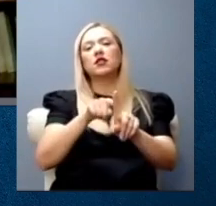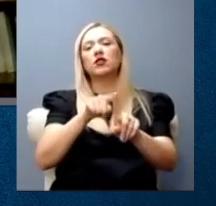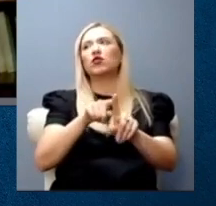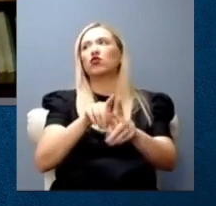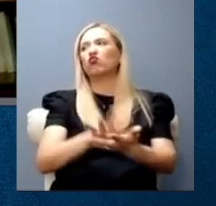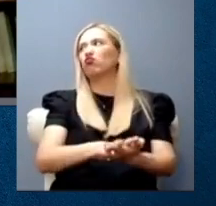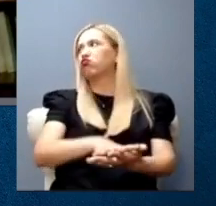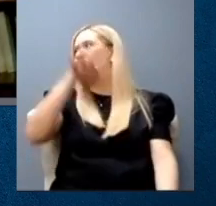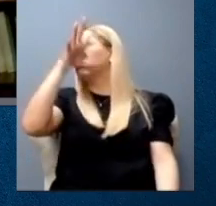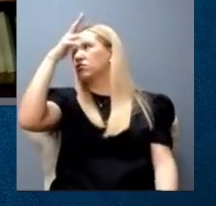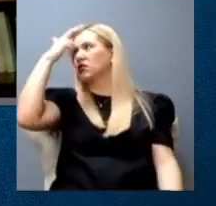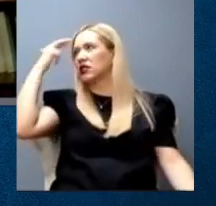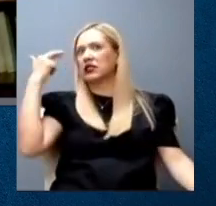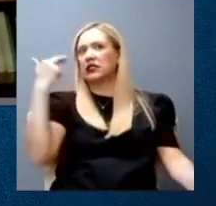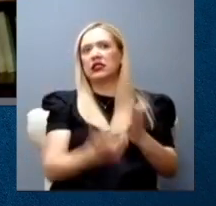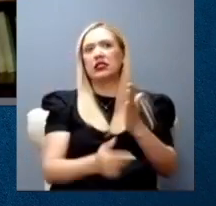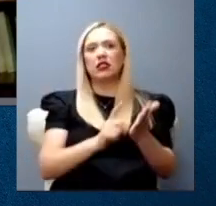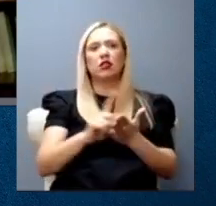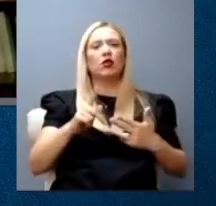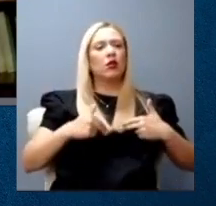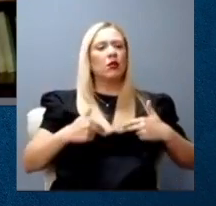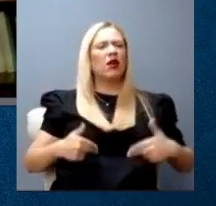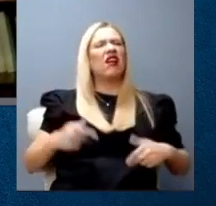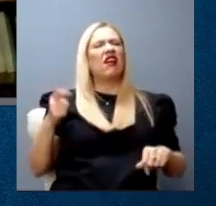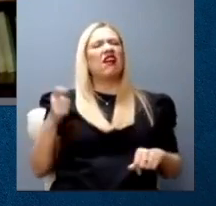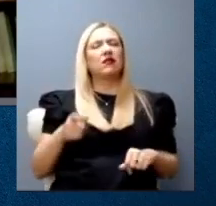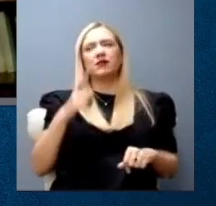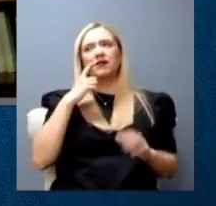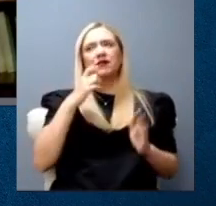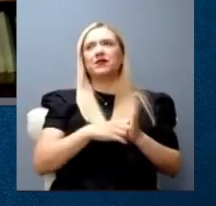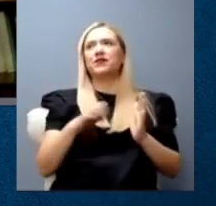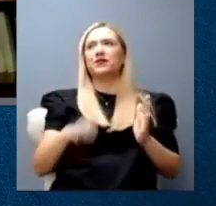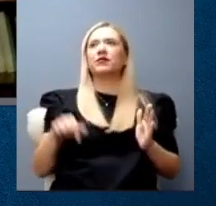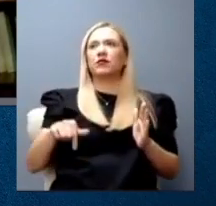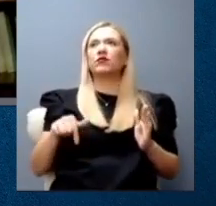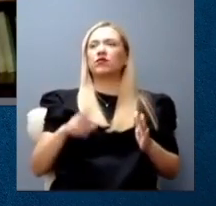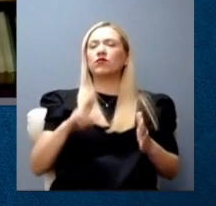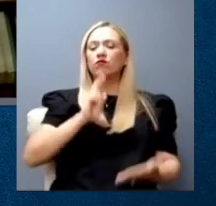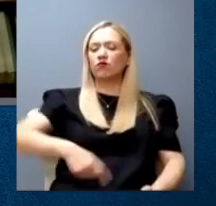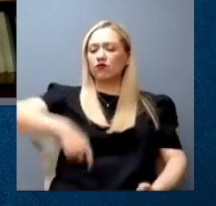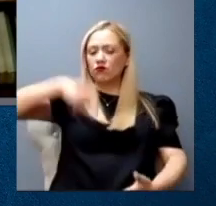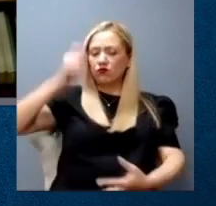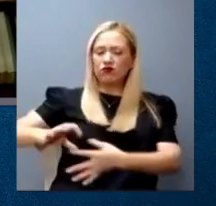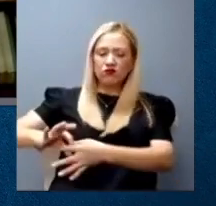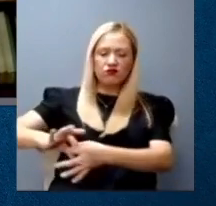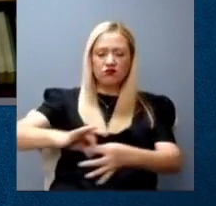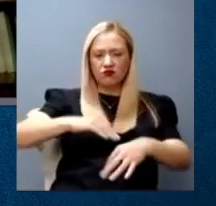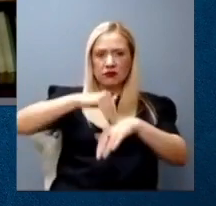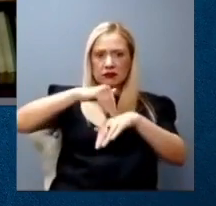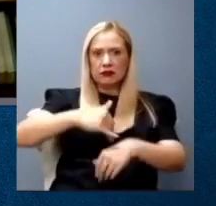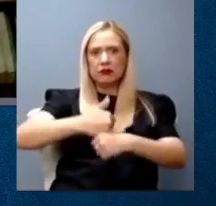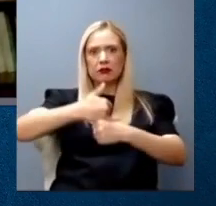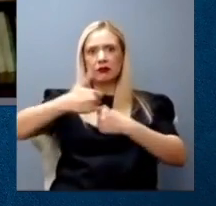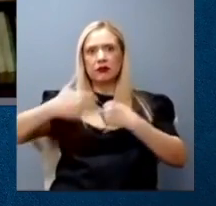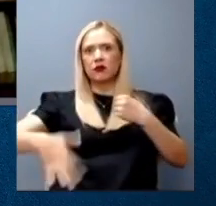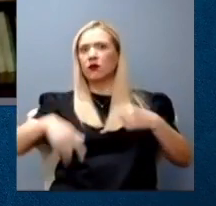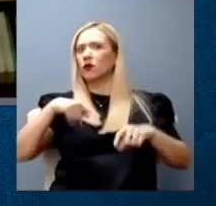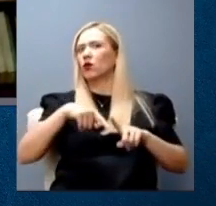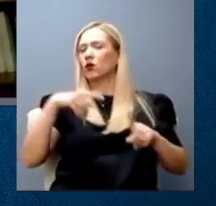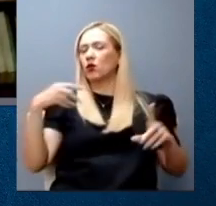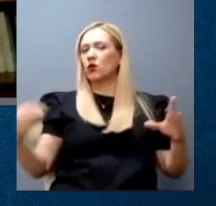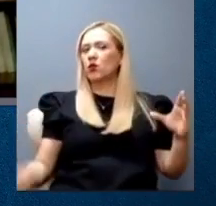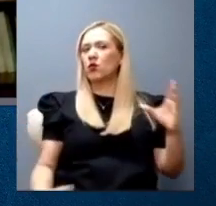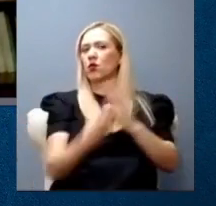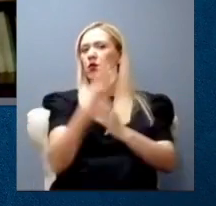que en las últimas décadas hemos tenido una jurisprudencia muy novedosa, una jurisprudencia que entra a ver,